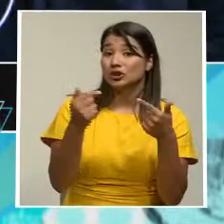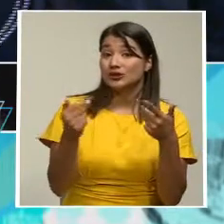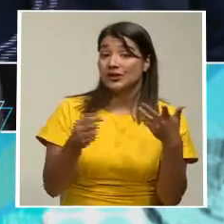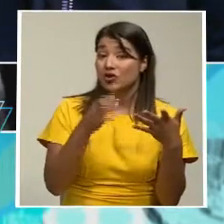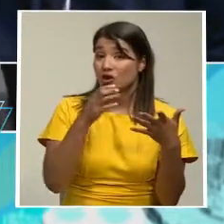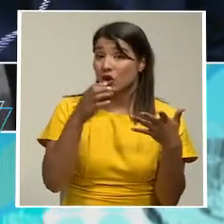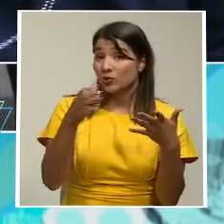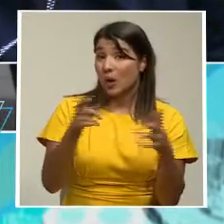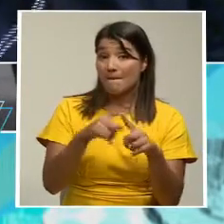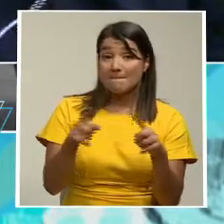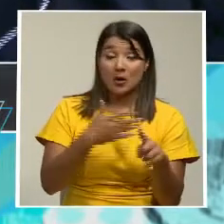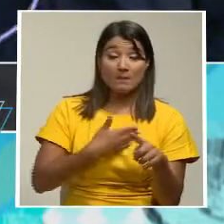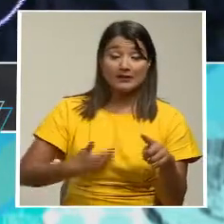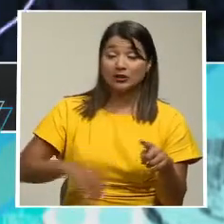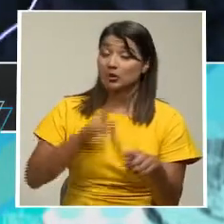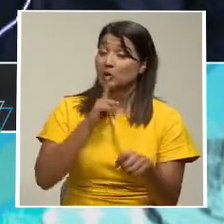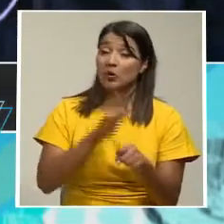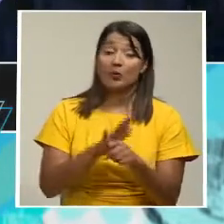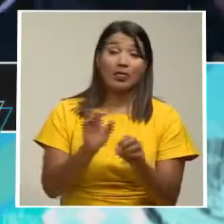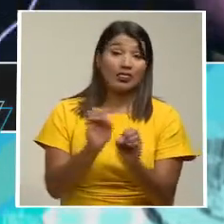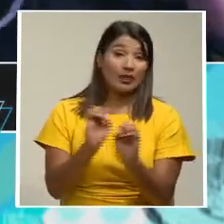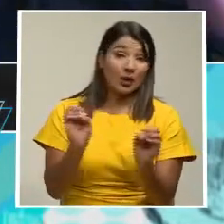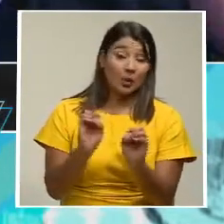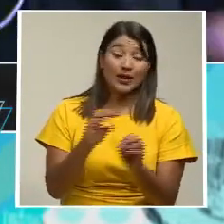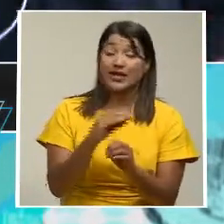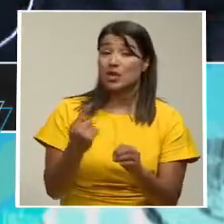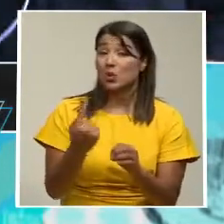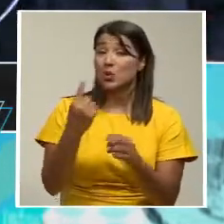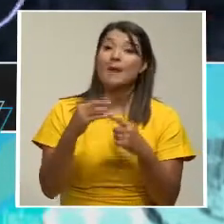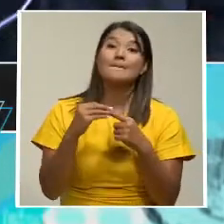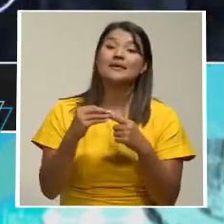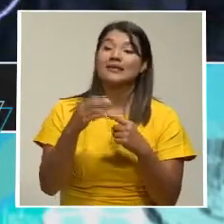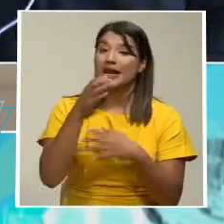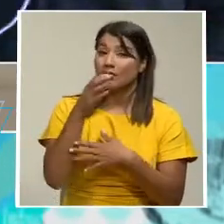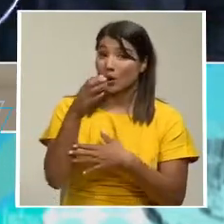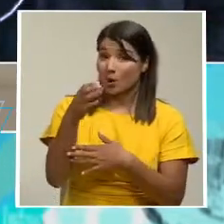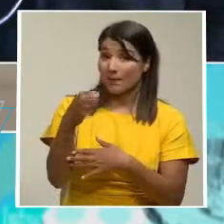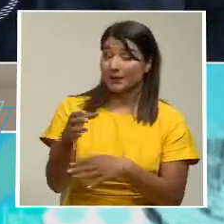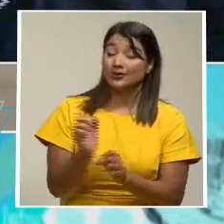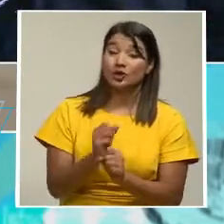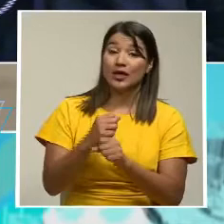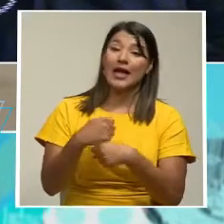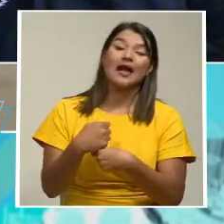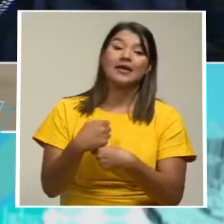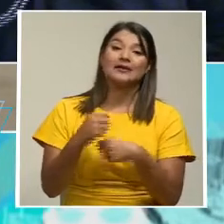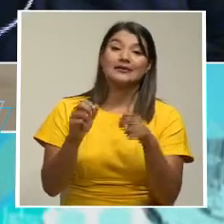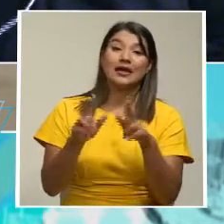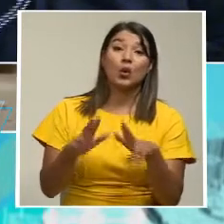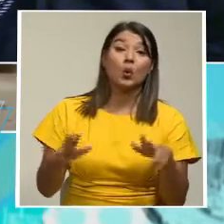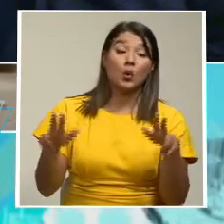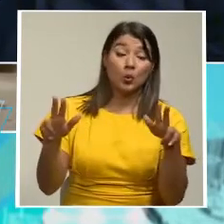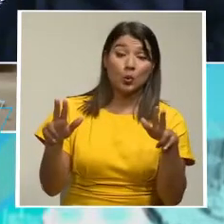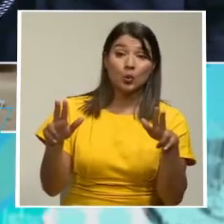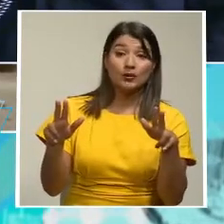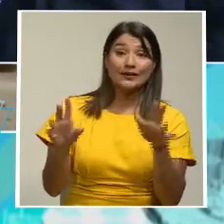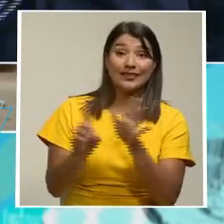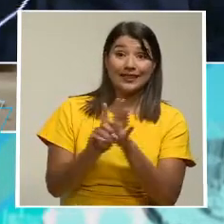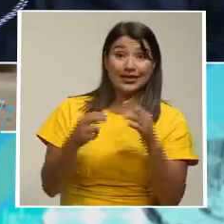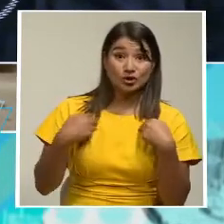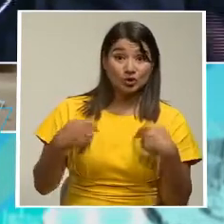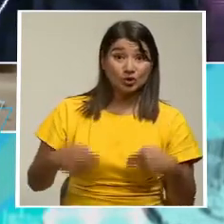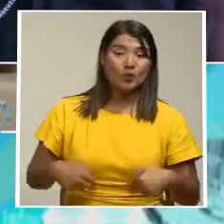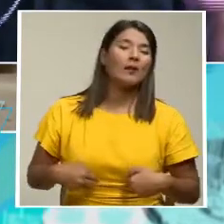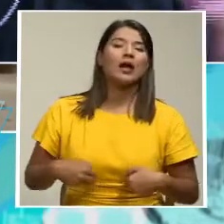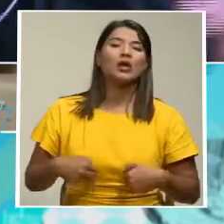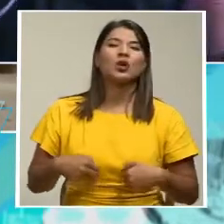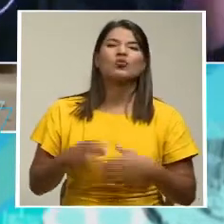Ortega no ha cumplido ninguna de las recomendaciones y una de las principales recomendaciones que hace la Oficina de Derechos Humanos de Naciones Unidas